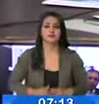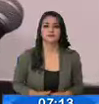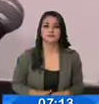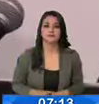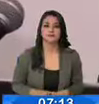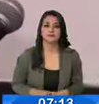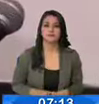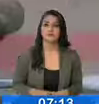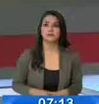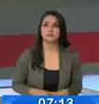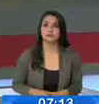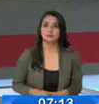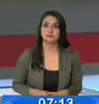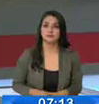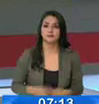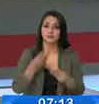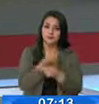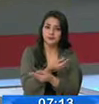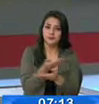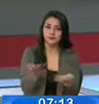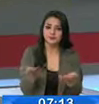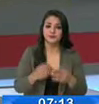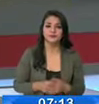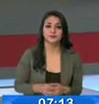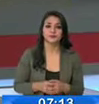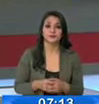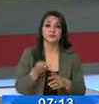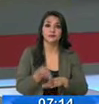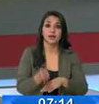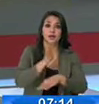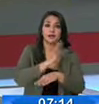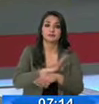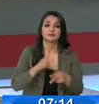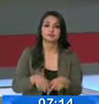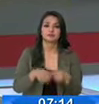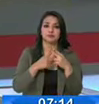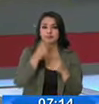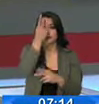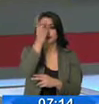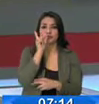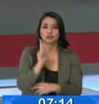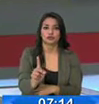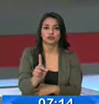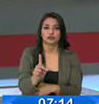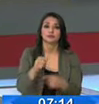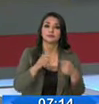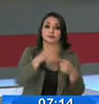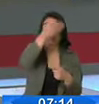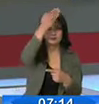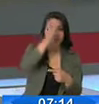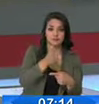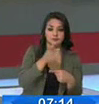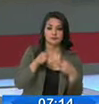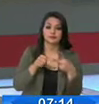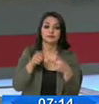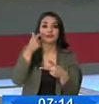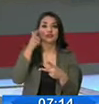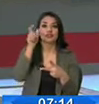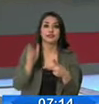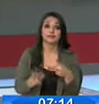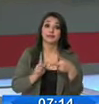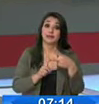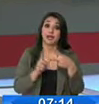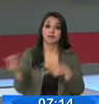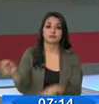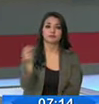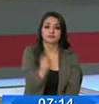Romero. Contarles ahora que la Asamblea dio paso a la resolución para que José Serrano y Carlos Vaca Mancheno